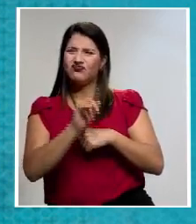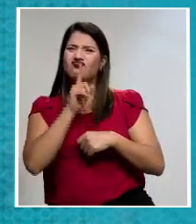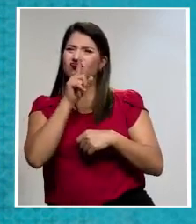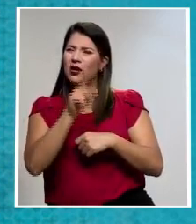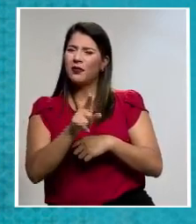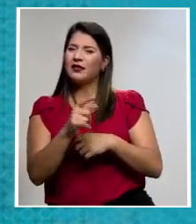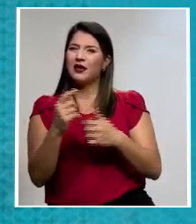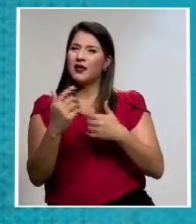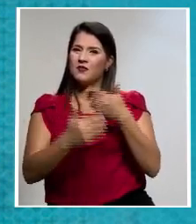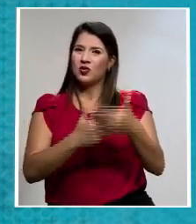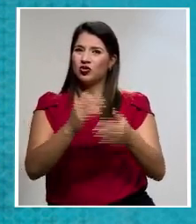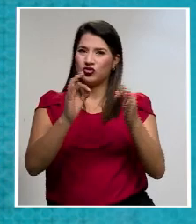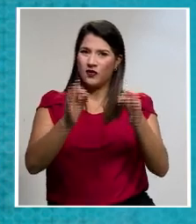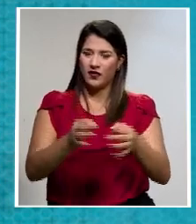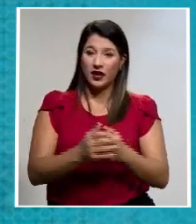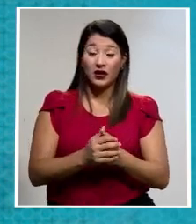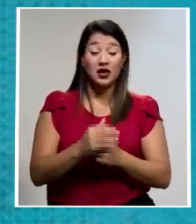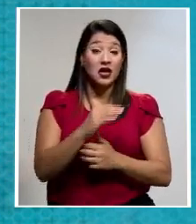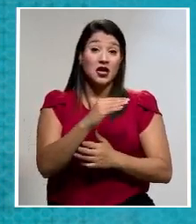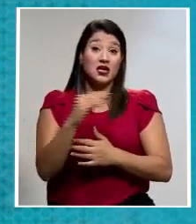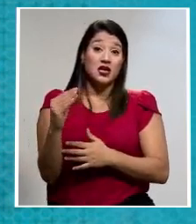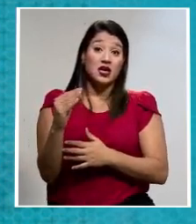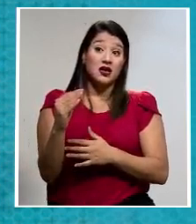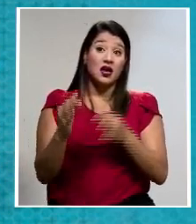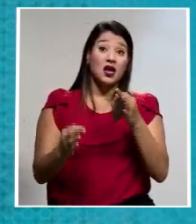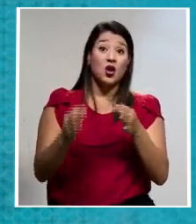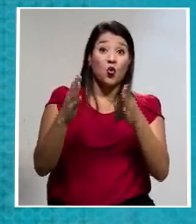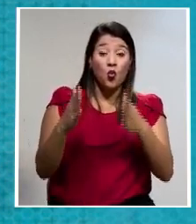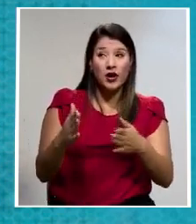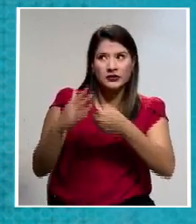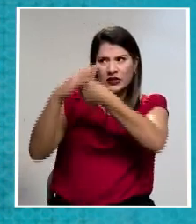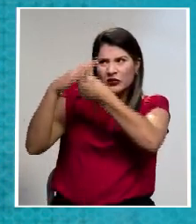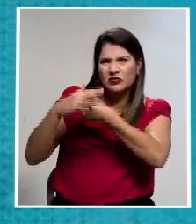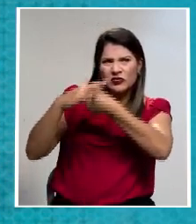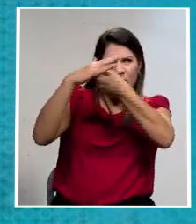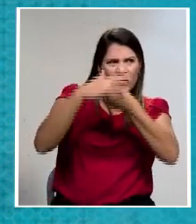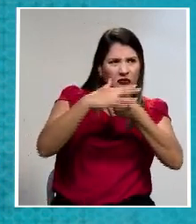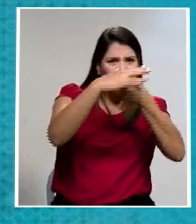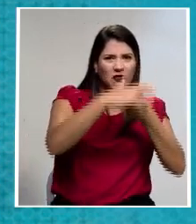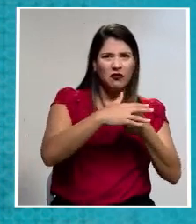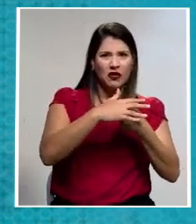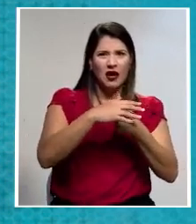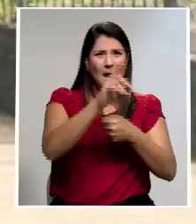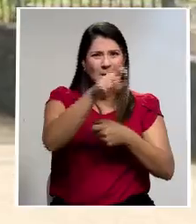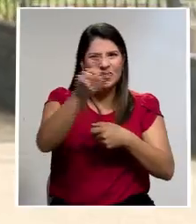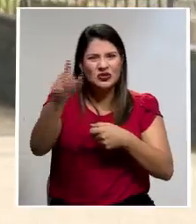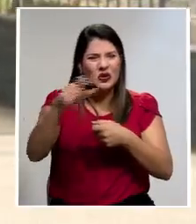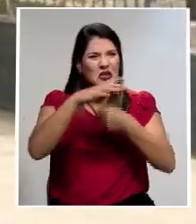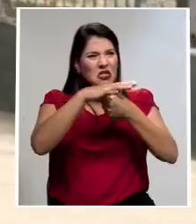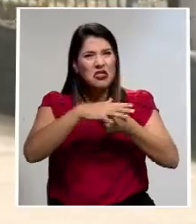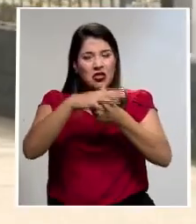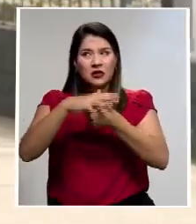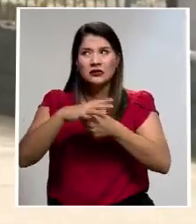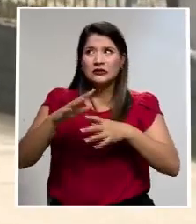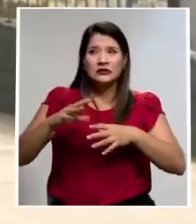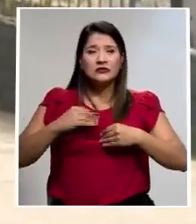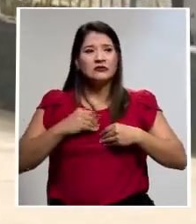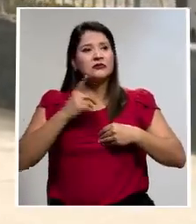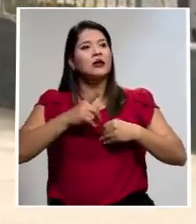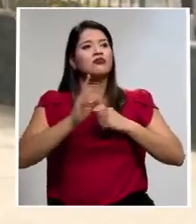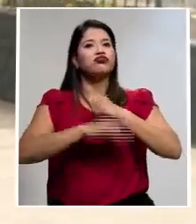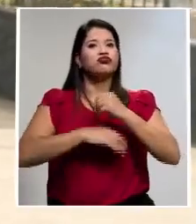y tomada el calor de una efervescencia social que obviamente debe quedar marginada de sus trabajos judiciales. Los vinculados en el